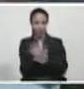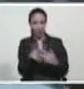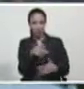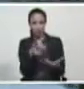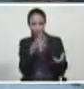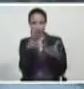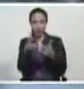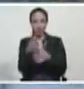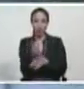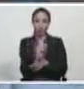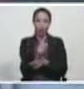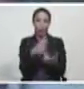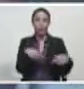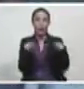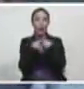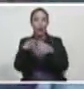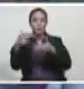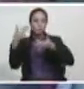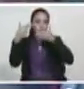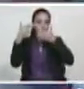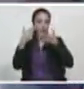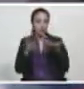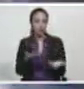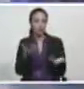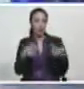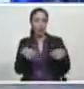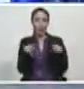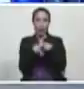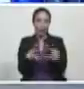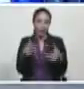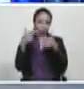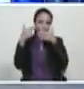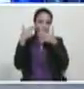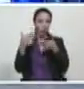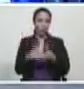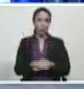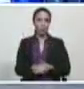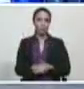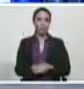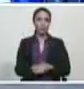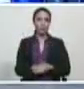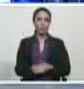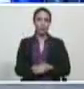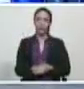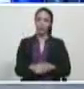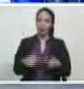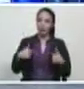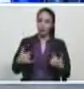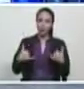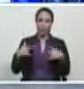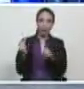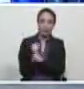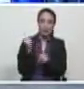Simplemente es terrorismo. Terrorismo. Mientras nosotros estamos